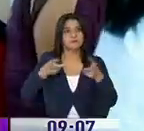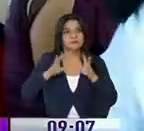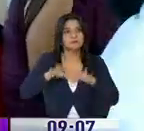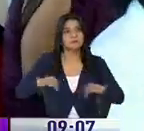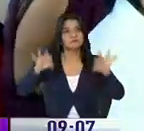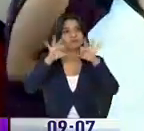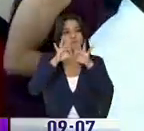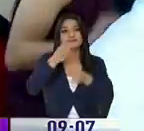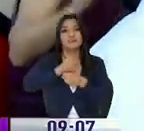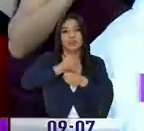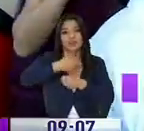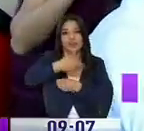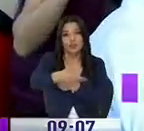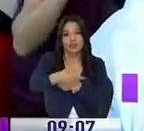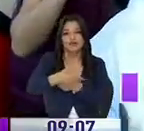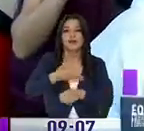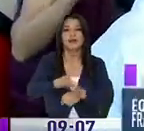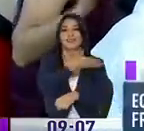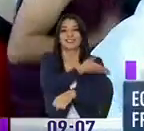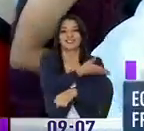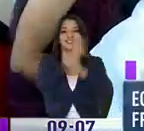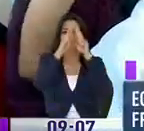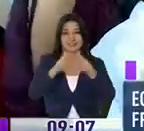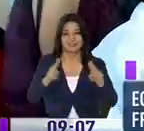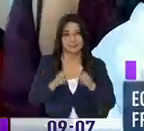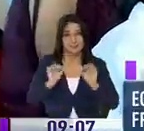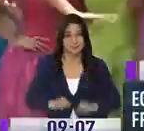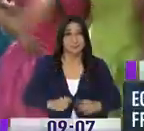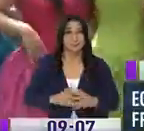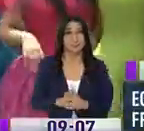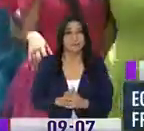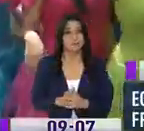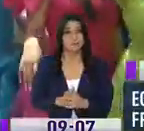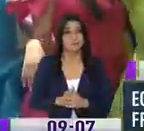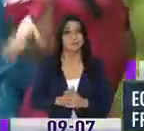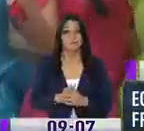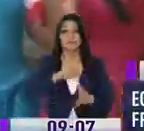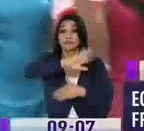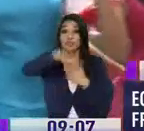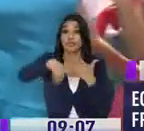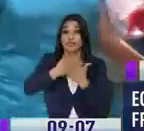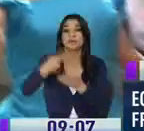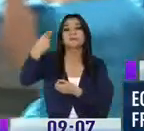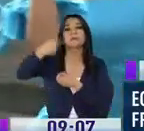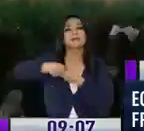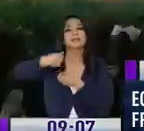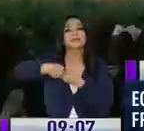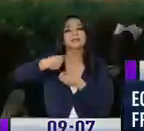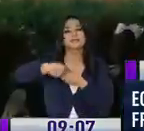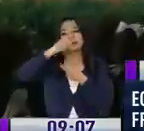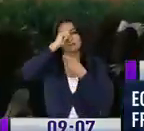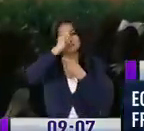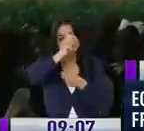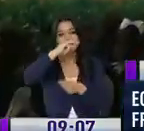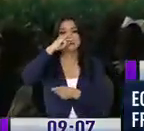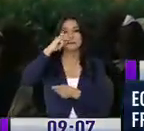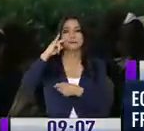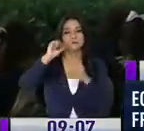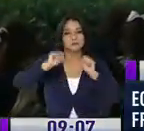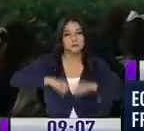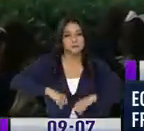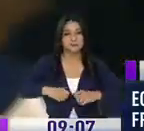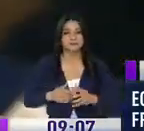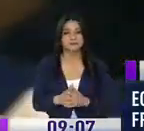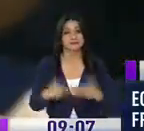el trabajo realizado en los días previos a la Navidad, en donde absolutamente todos participaron en un homenaje a niños y niñas.